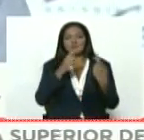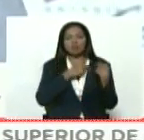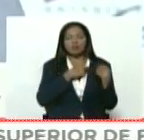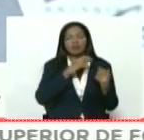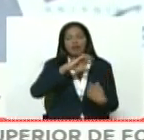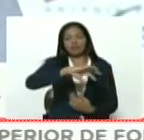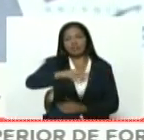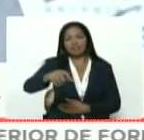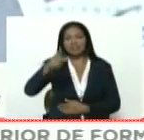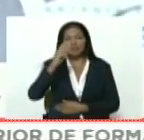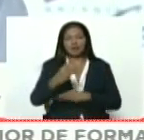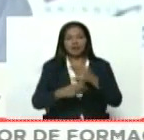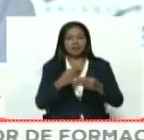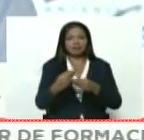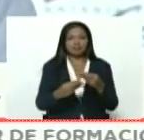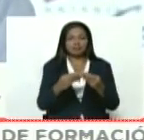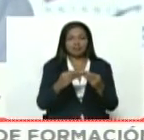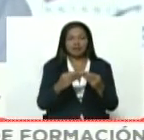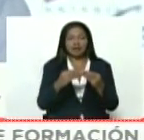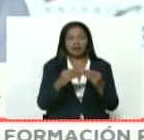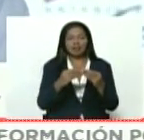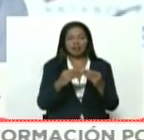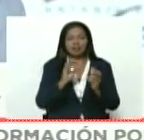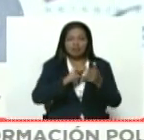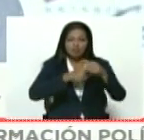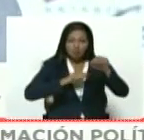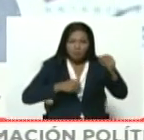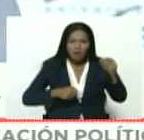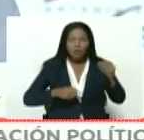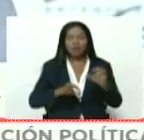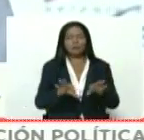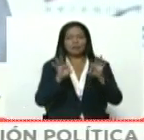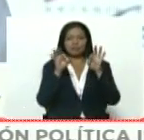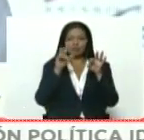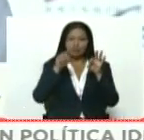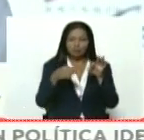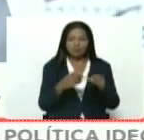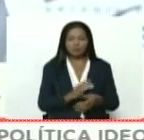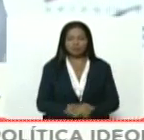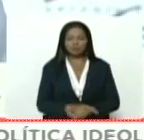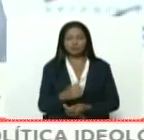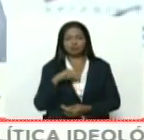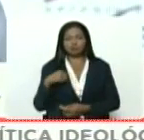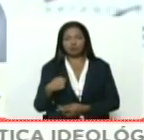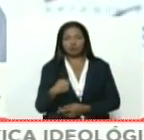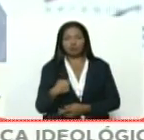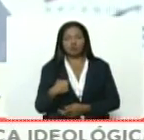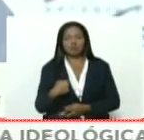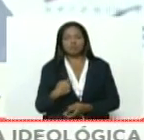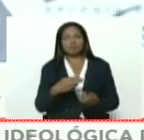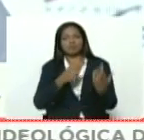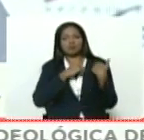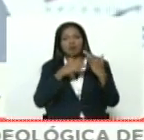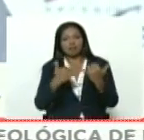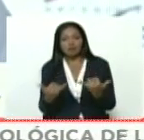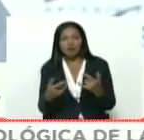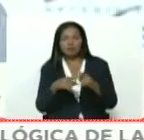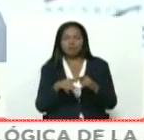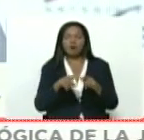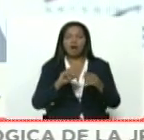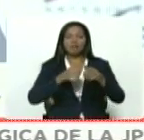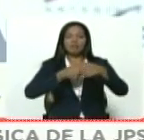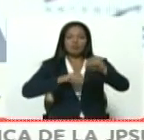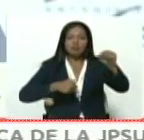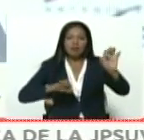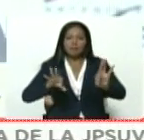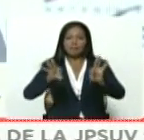estatal deben hacer el diplomado y la especialización. Y todos aquellos que tenemos tareas de carácter nacional debemos hacer el diplomado,